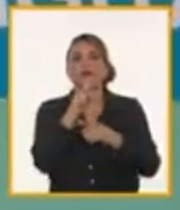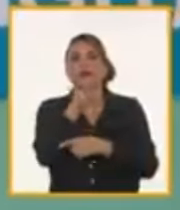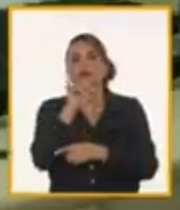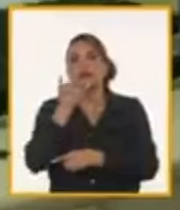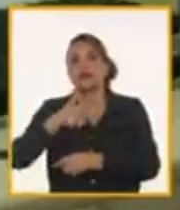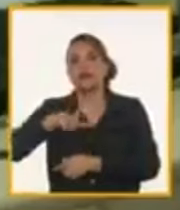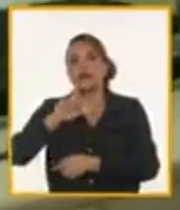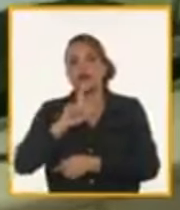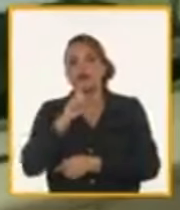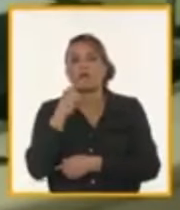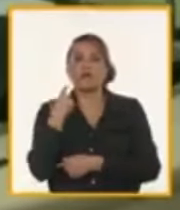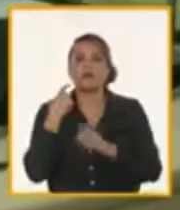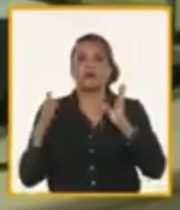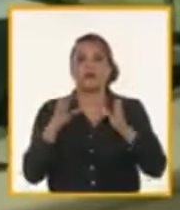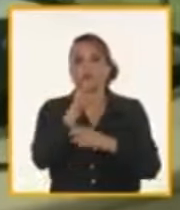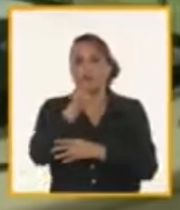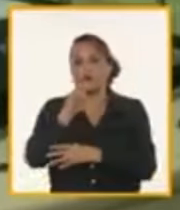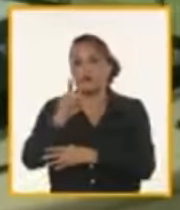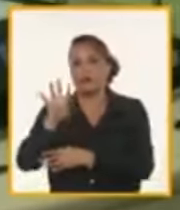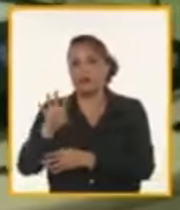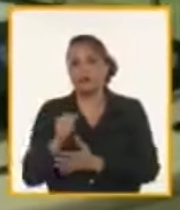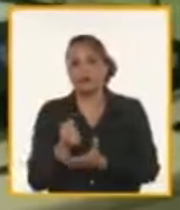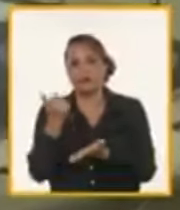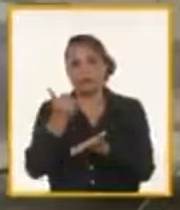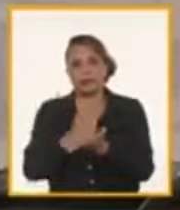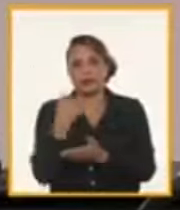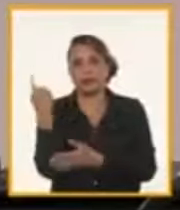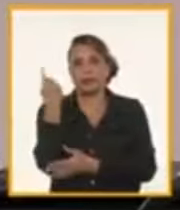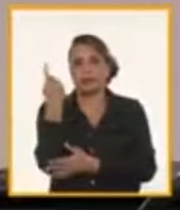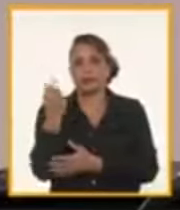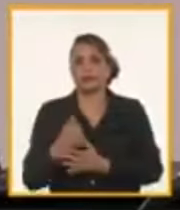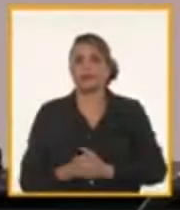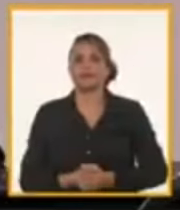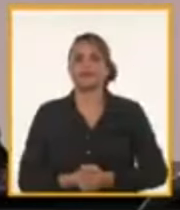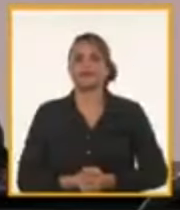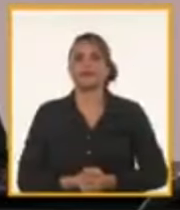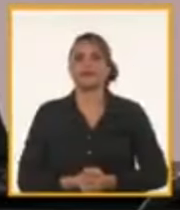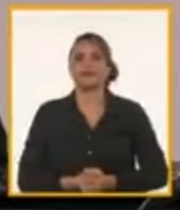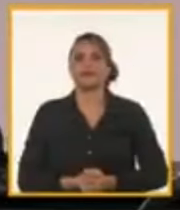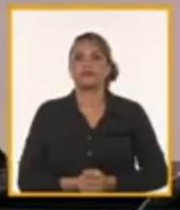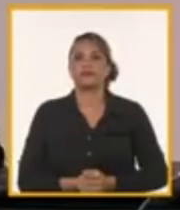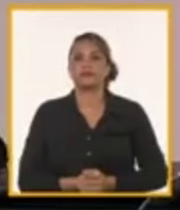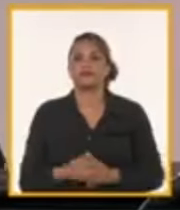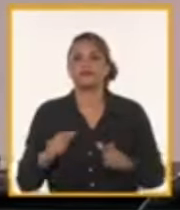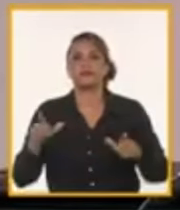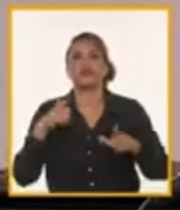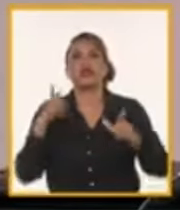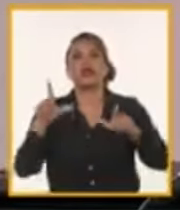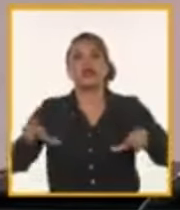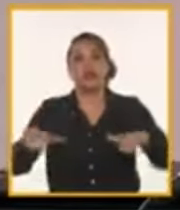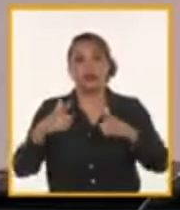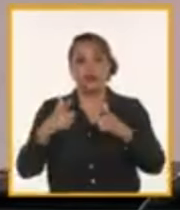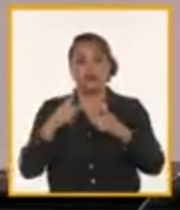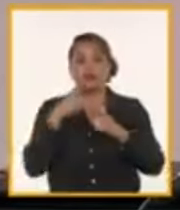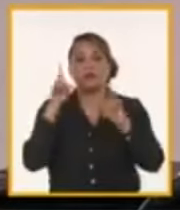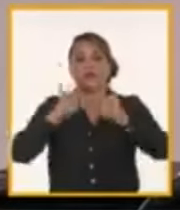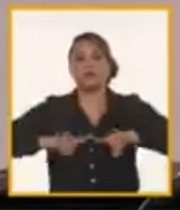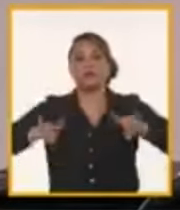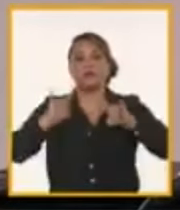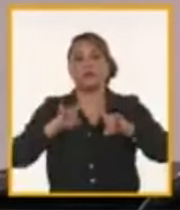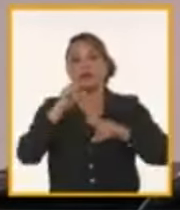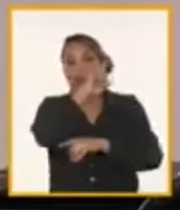en este 2024 bueno la universidad espirituana aportando también al